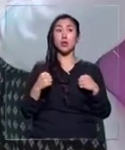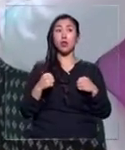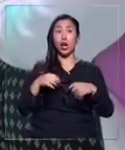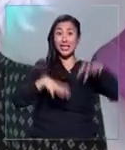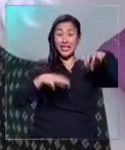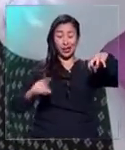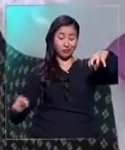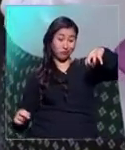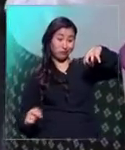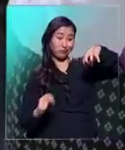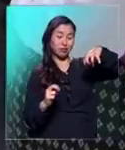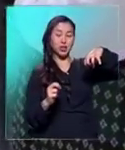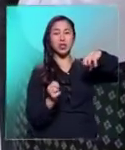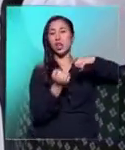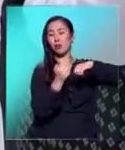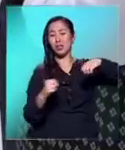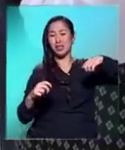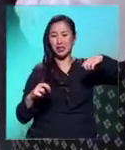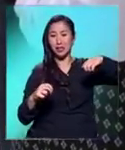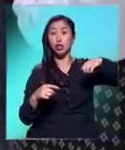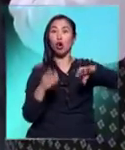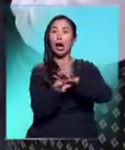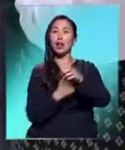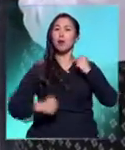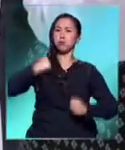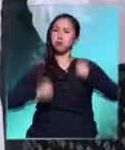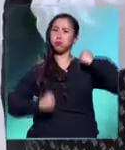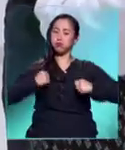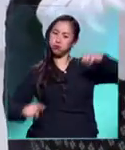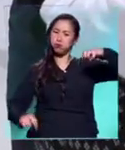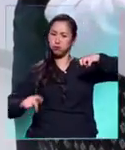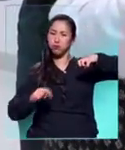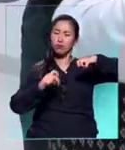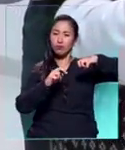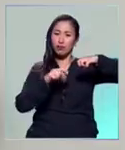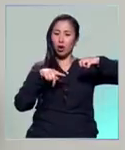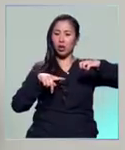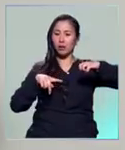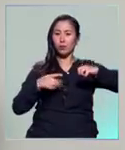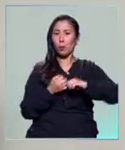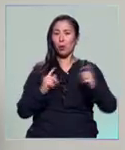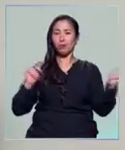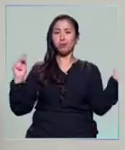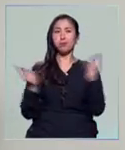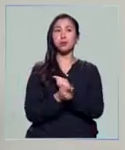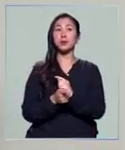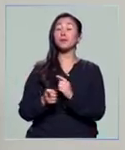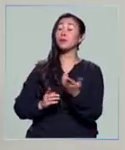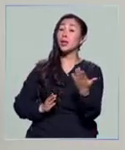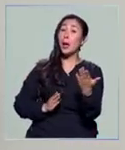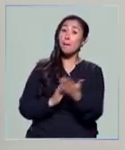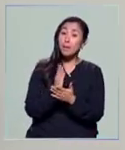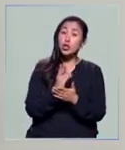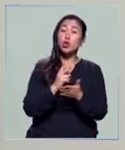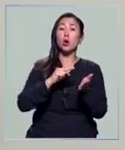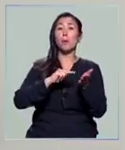cerros como quería antes, que los subía trotando, es un cambio. Empezó a tener